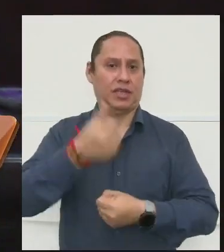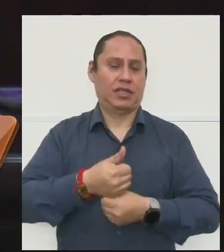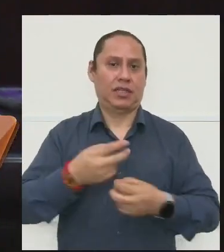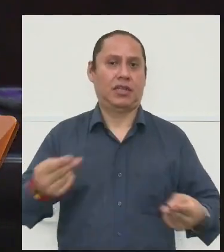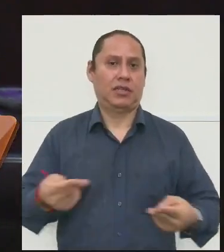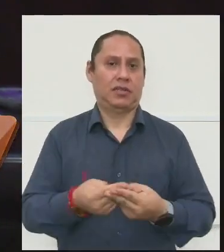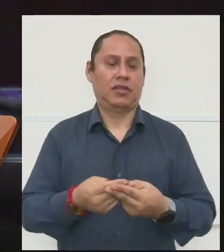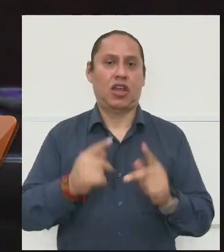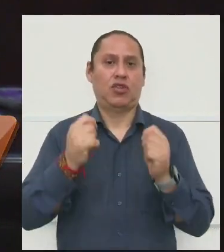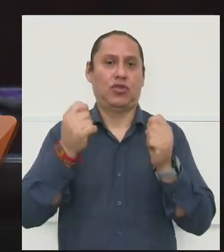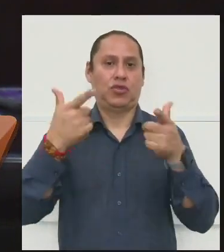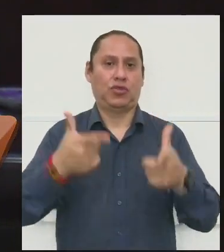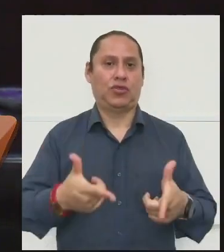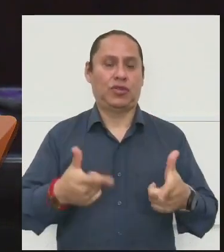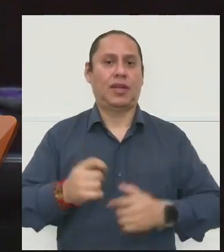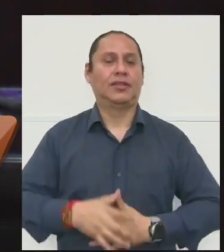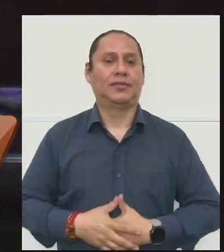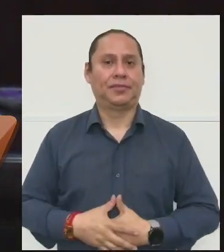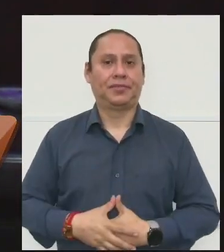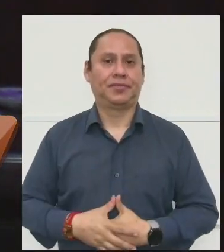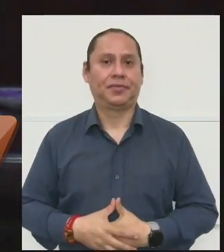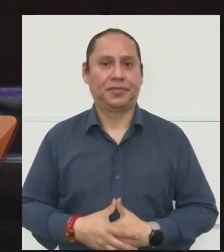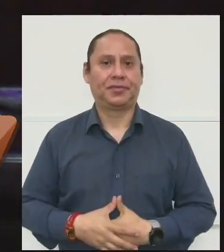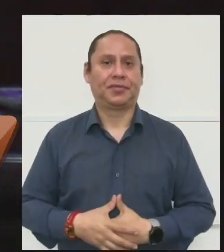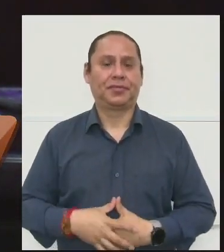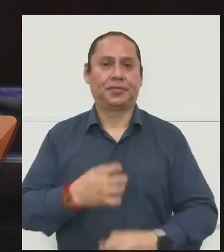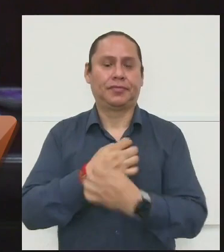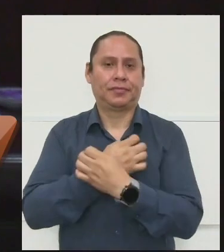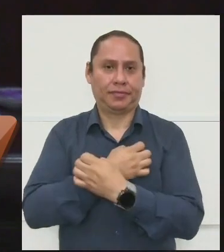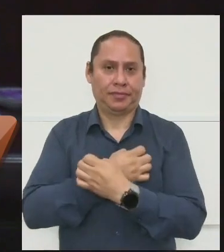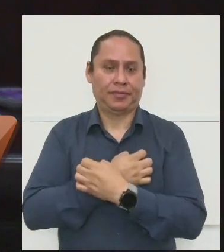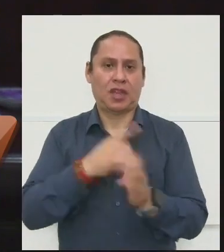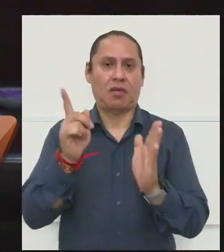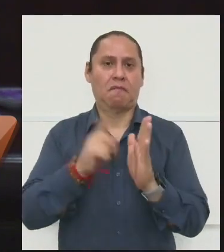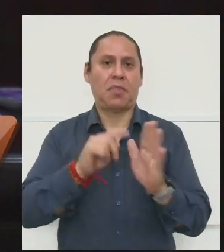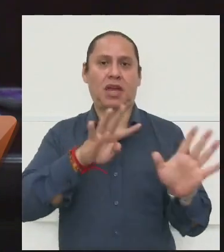nacimiento tuxla Gutiérrez Chiapas educación